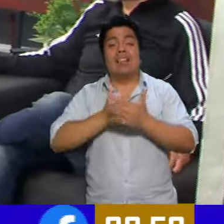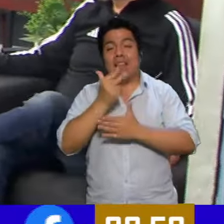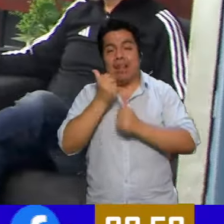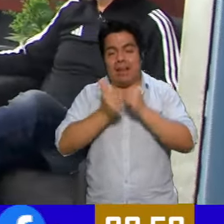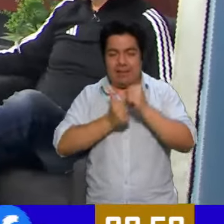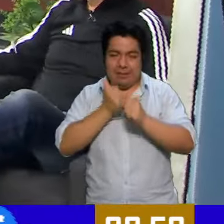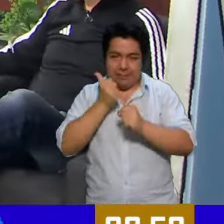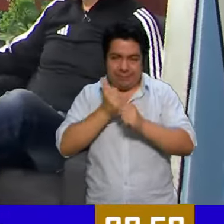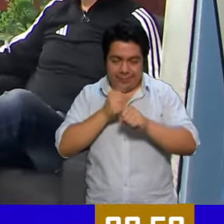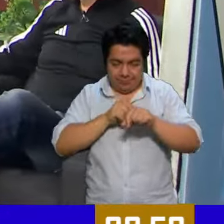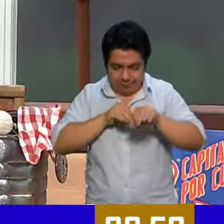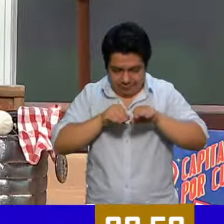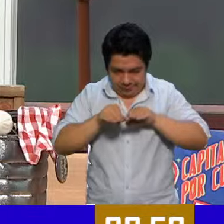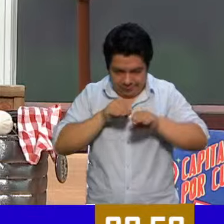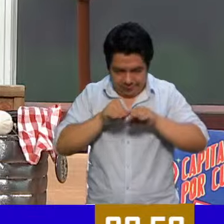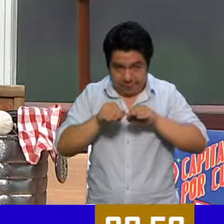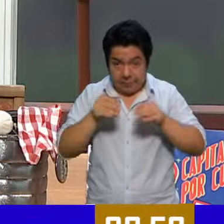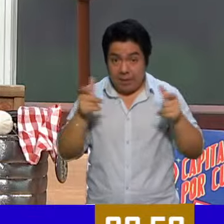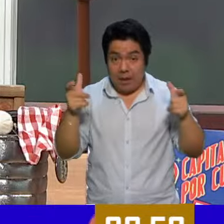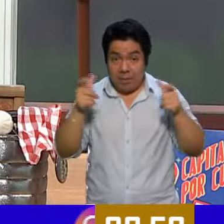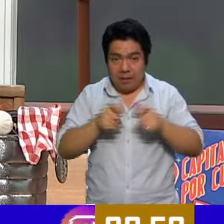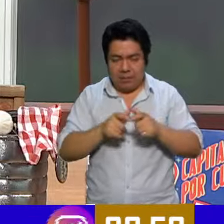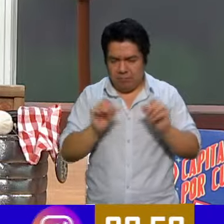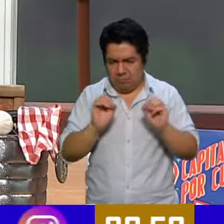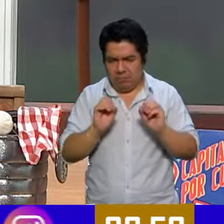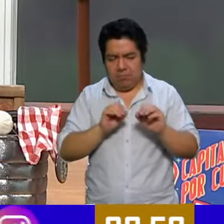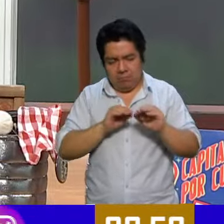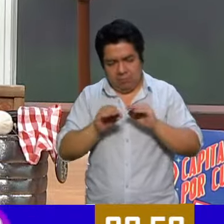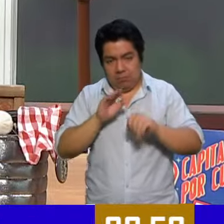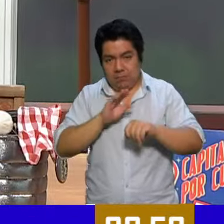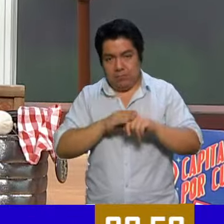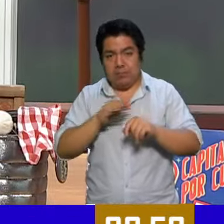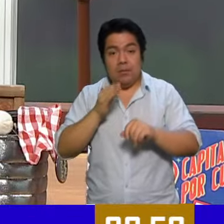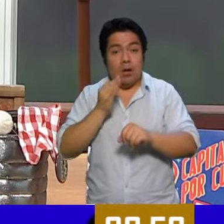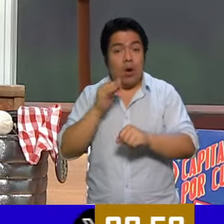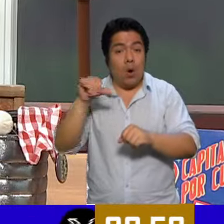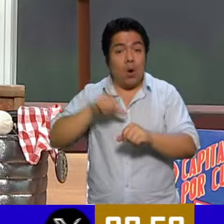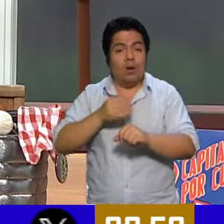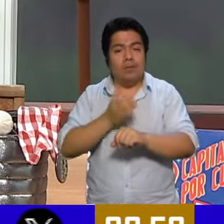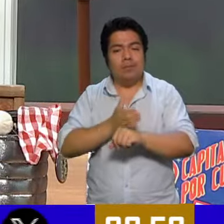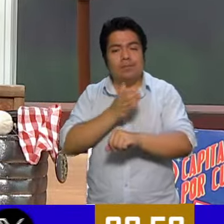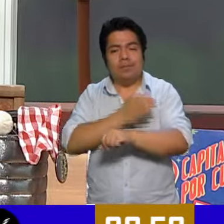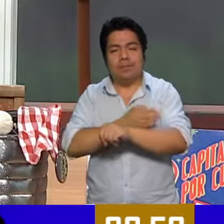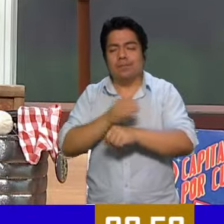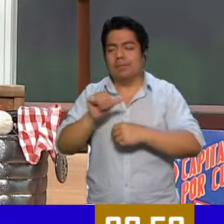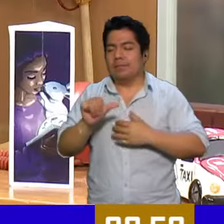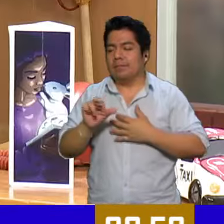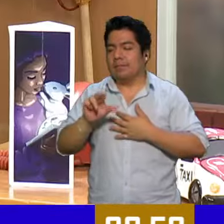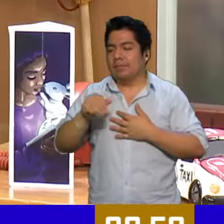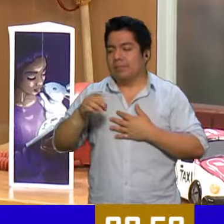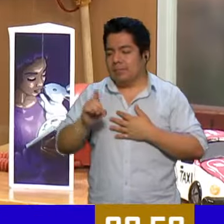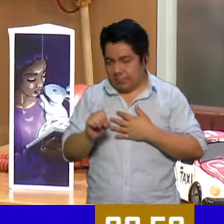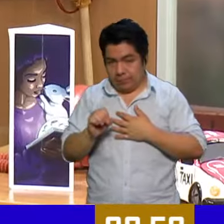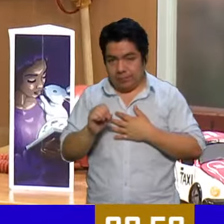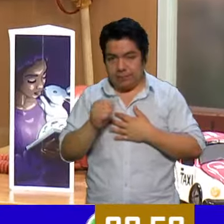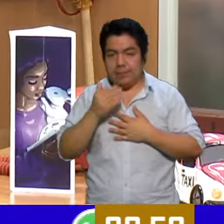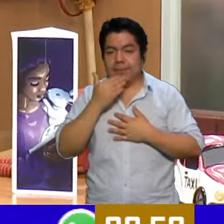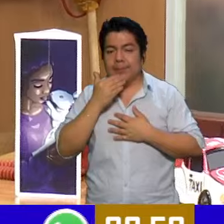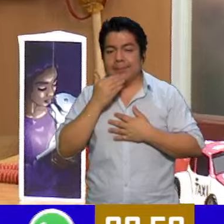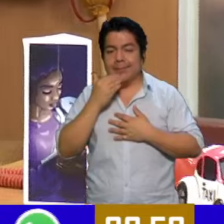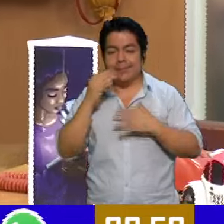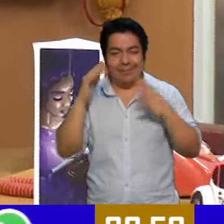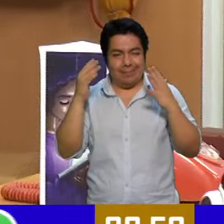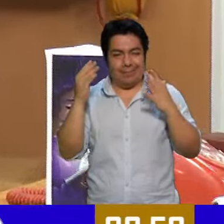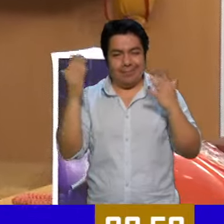y se merece mucho más que un pastel lleno de velitas. Hoy nos acompaña el maestro Armando Campo para festejar dicha celebración.